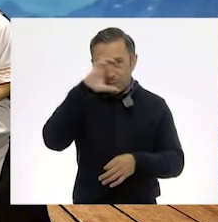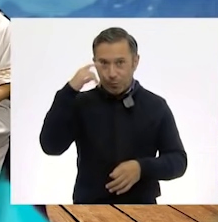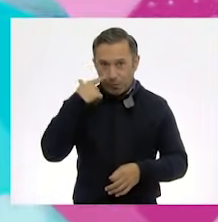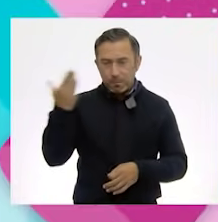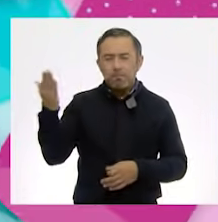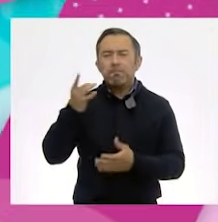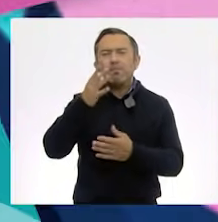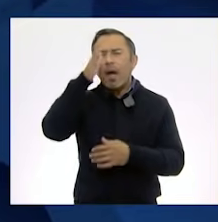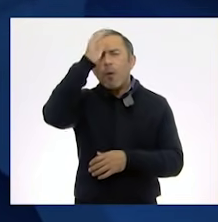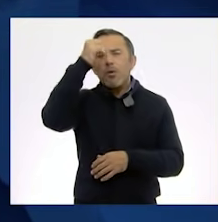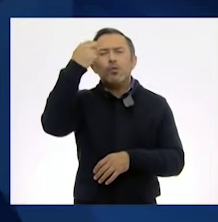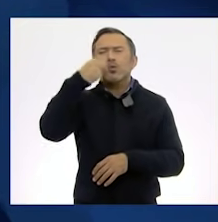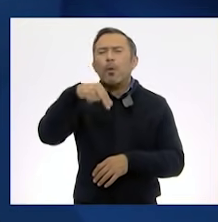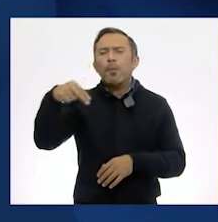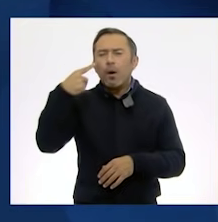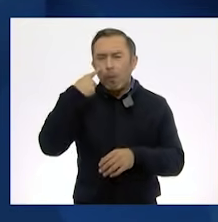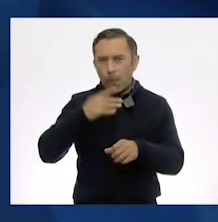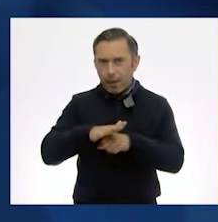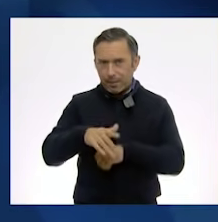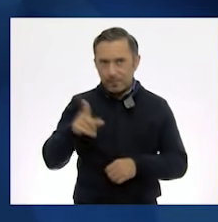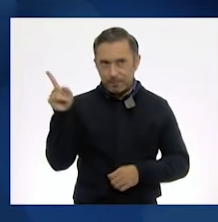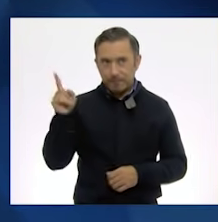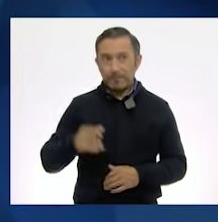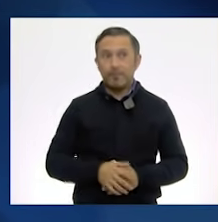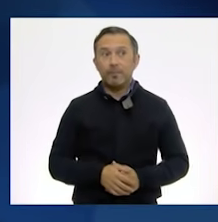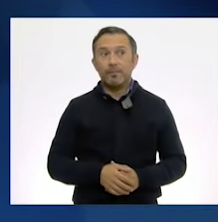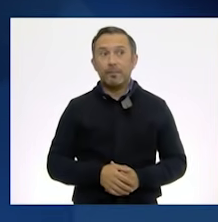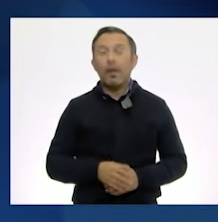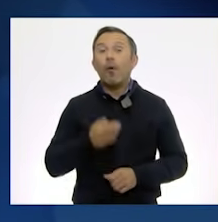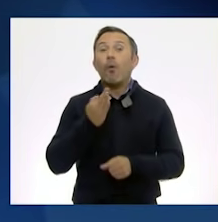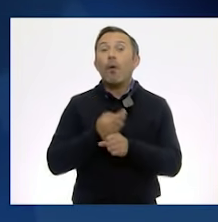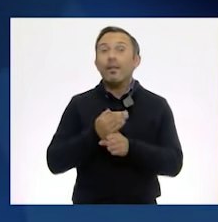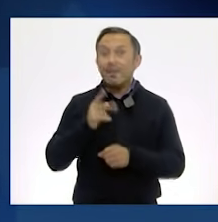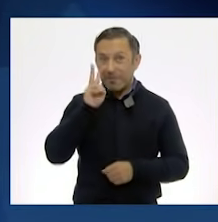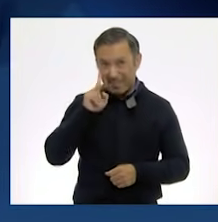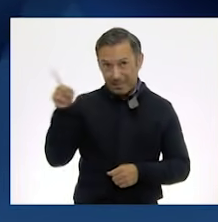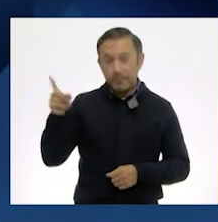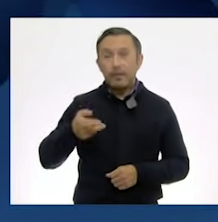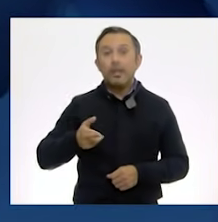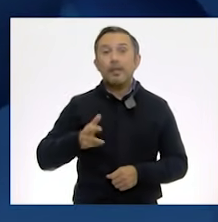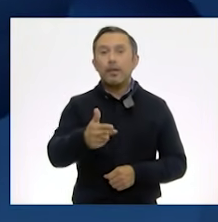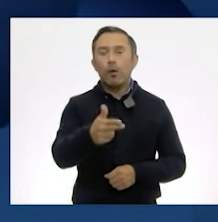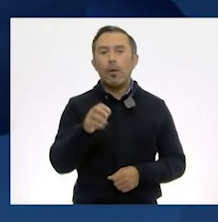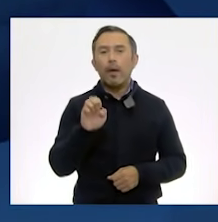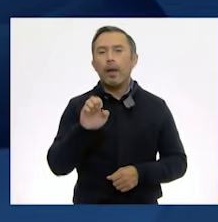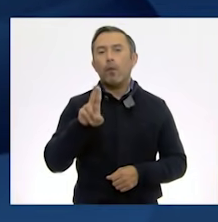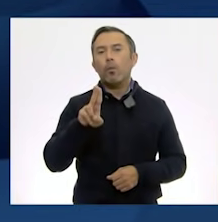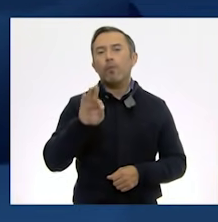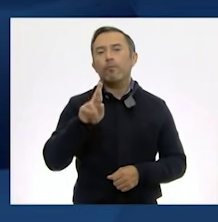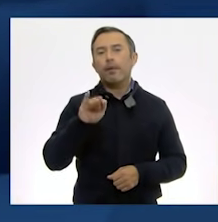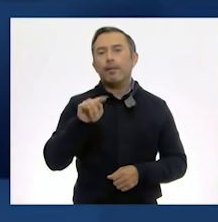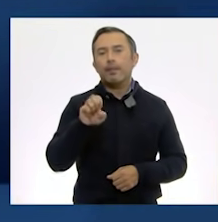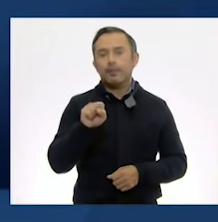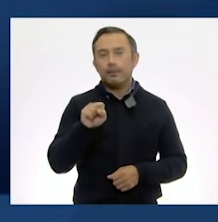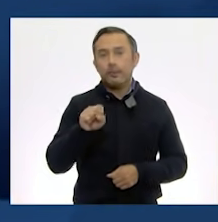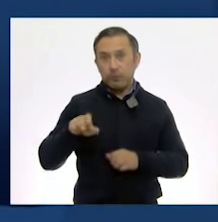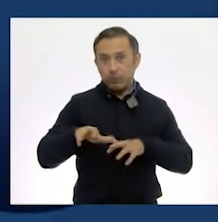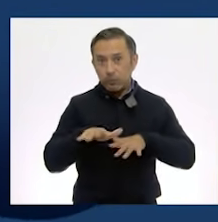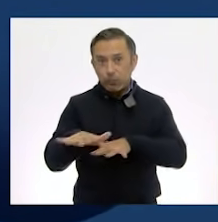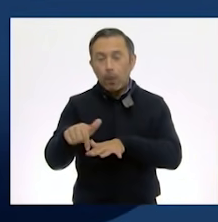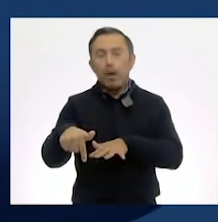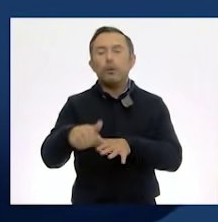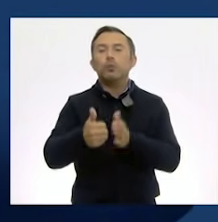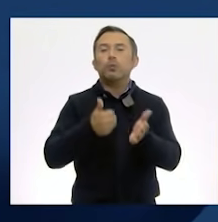Perfecto. Esto que estás observando ahorita es el río Éufrates, que dotaba de agua a ciudades como